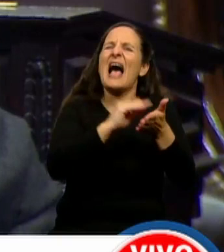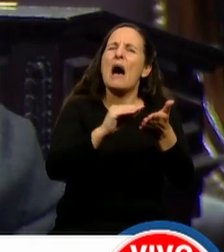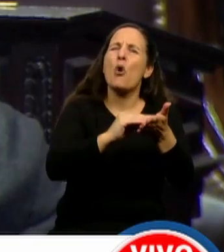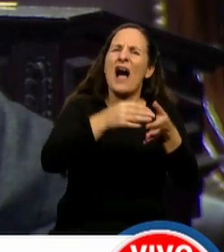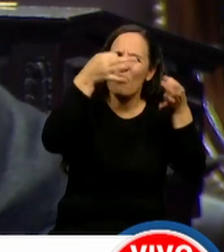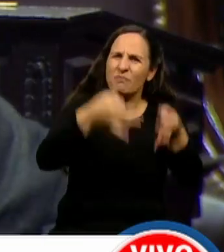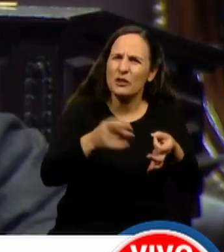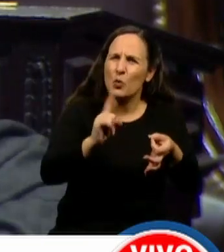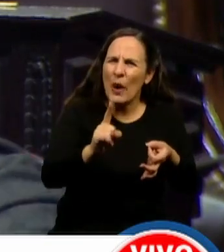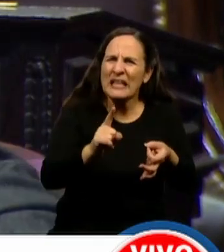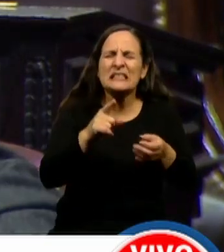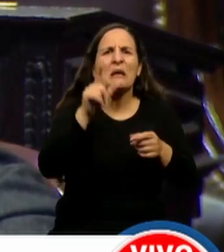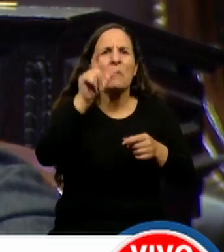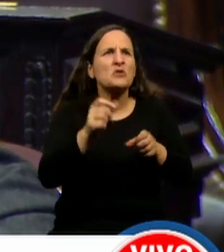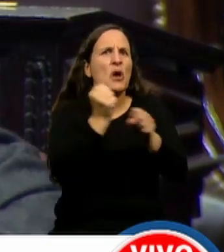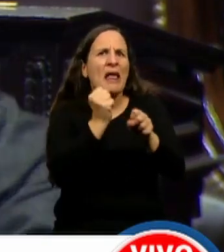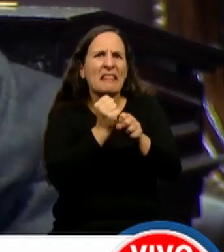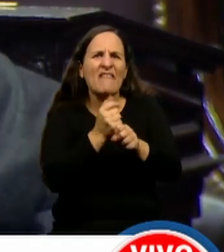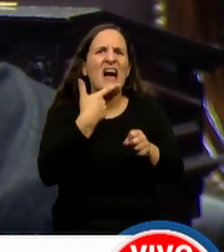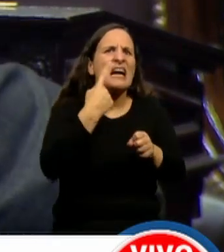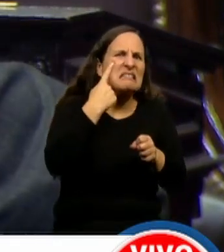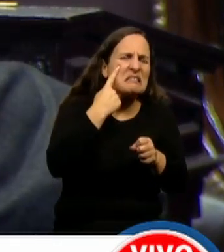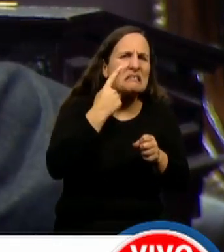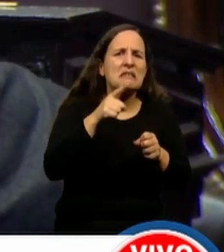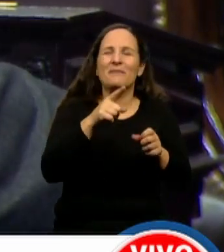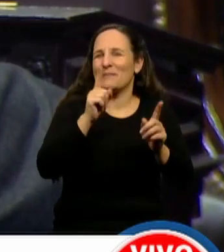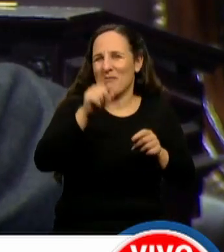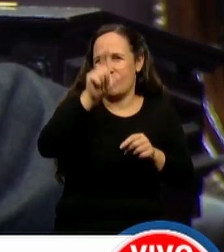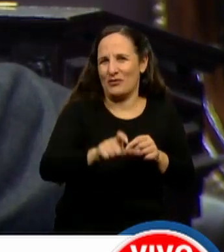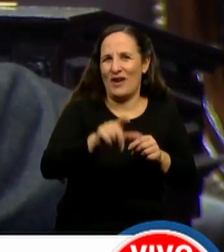agente de inteligencia, falso agente de la DEA, Marcelo D'Alessio.